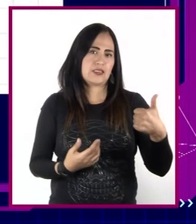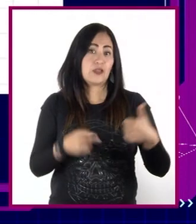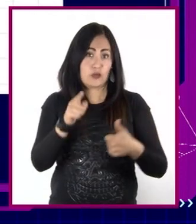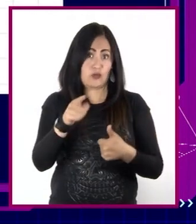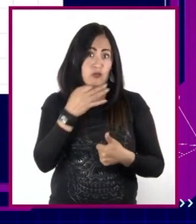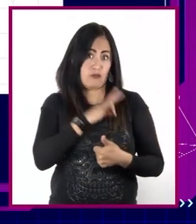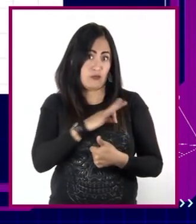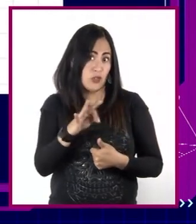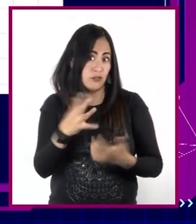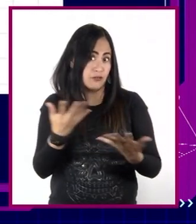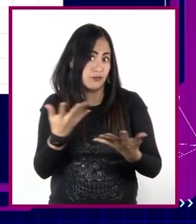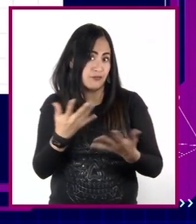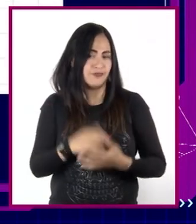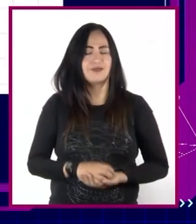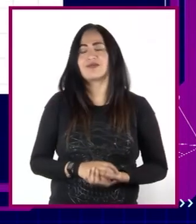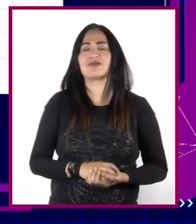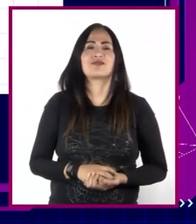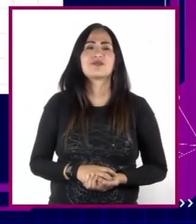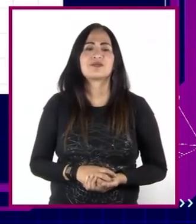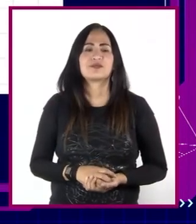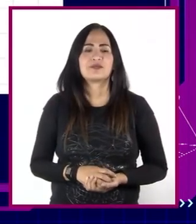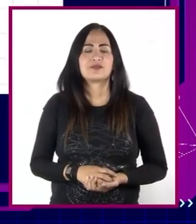hacerlo?